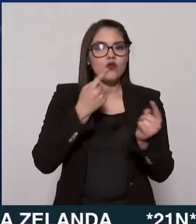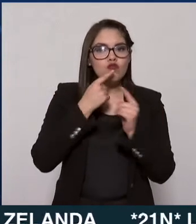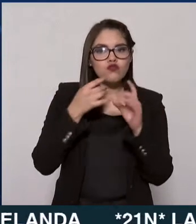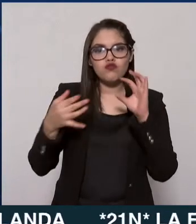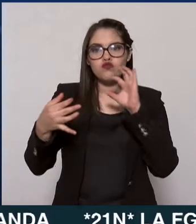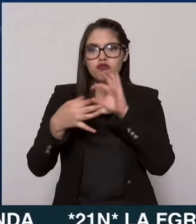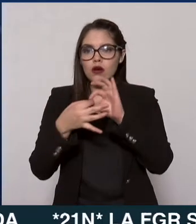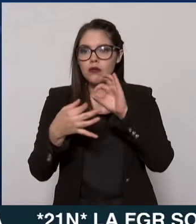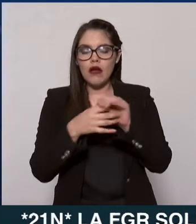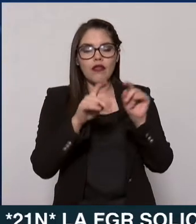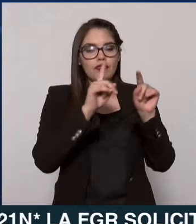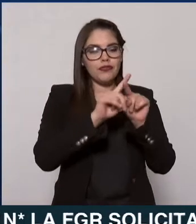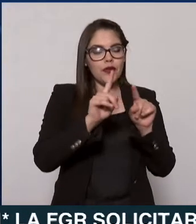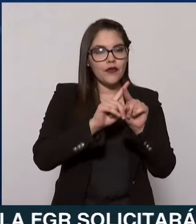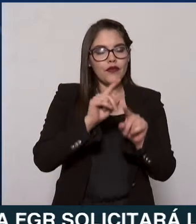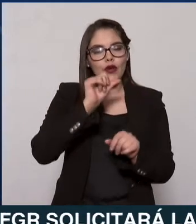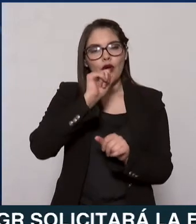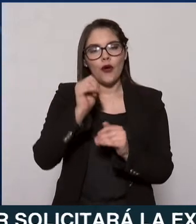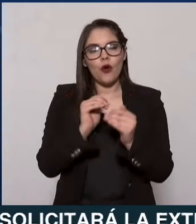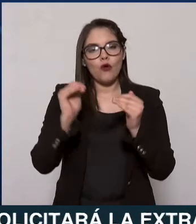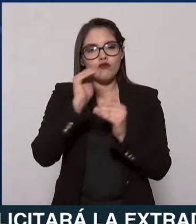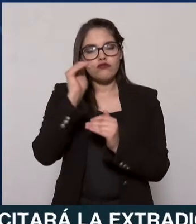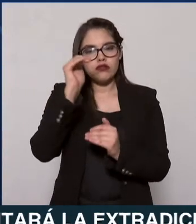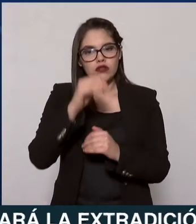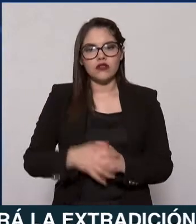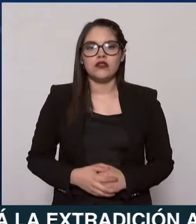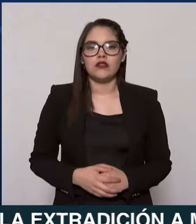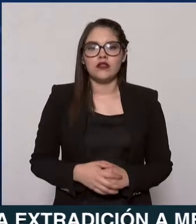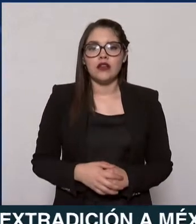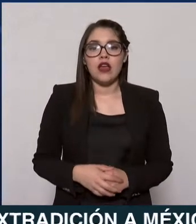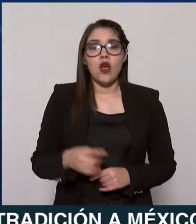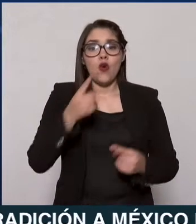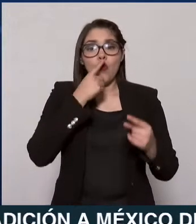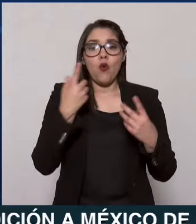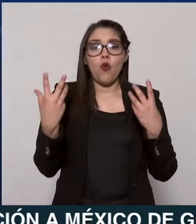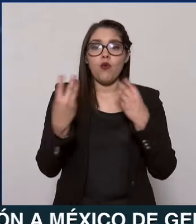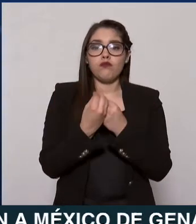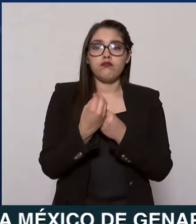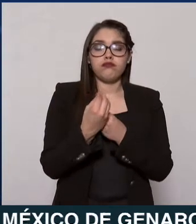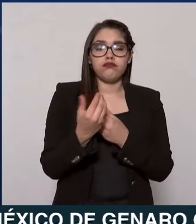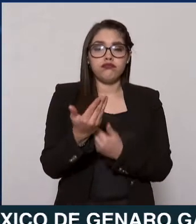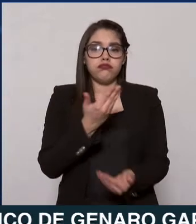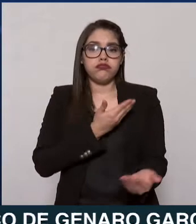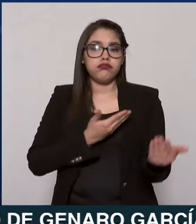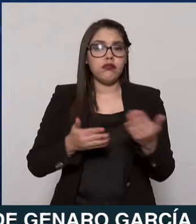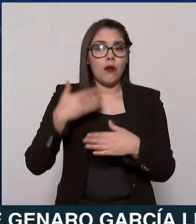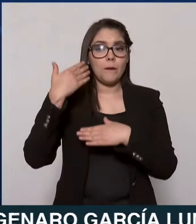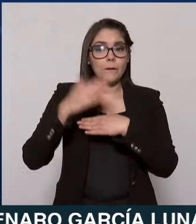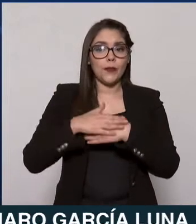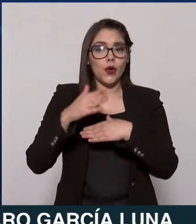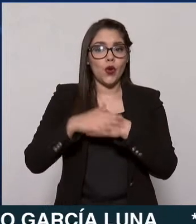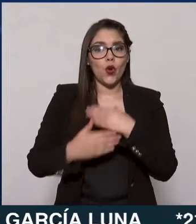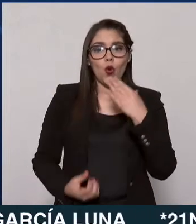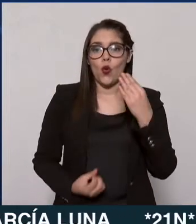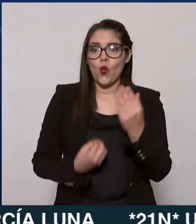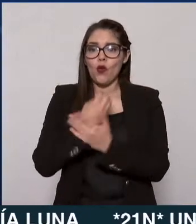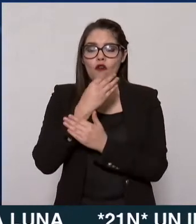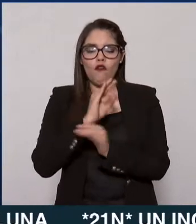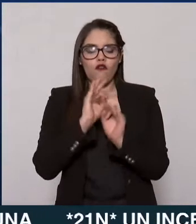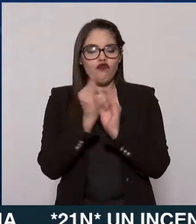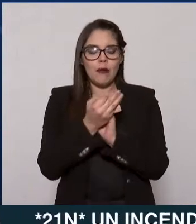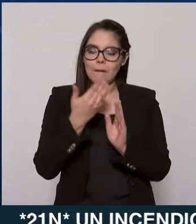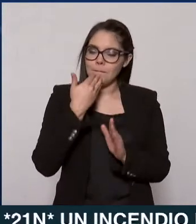colaboración entre los distintos poderes. La construcción colectiva de una nueva institución que se transforme en la puerta de entrada a